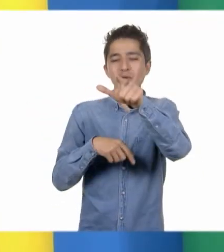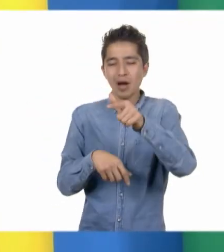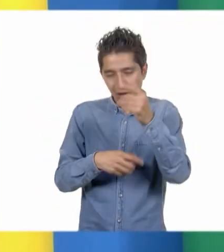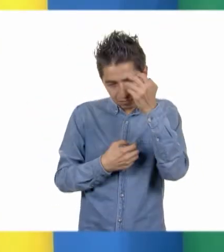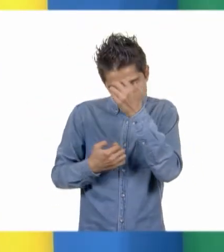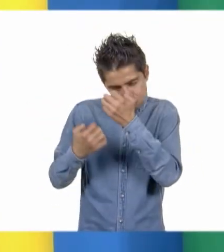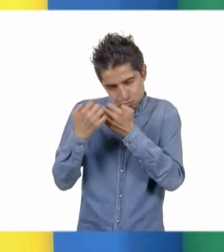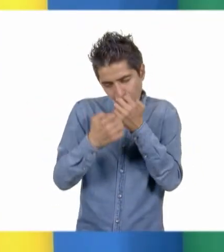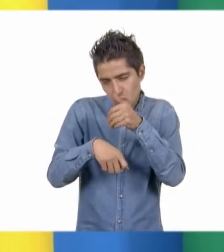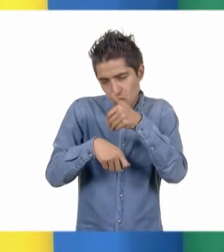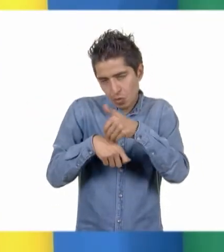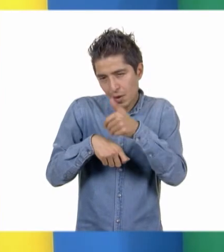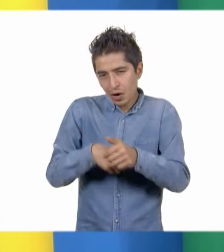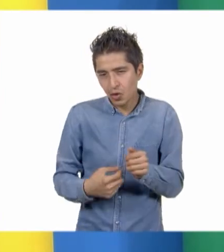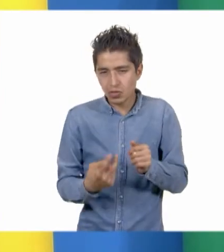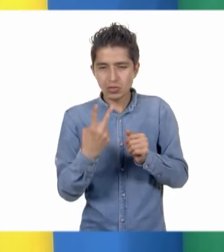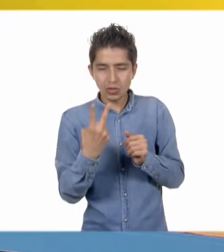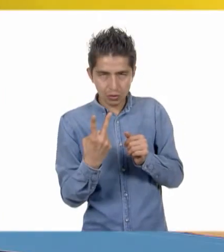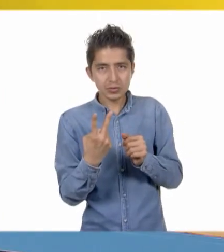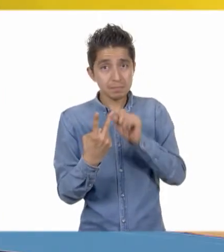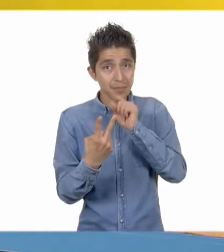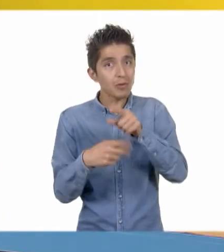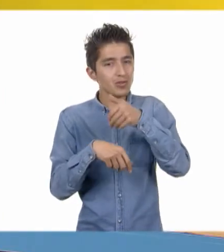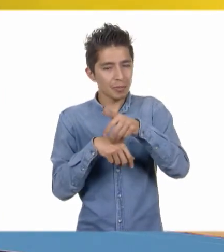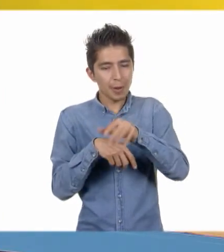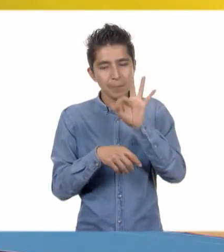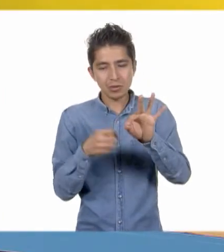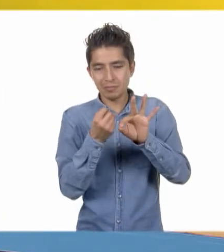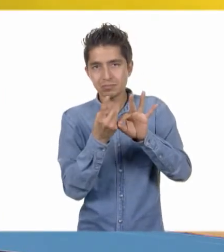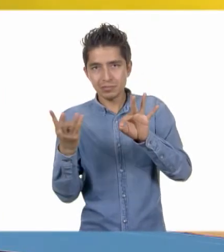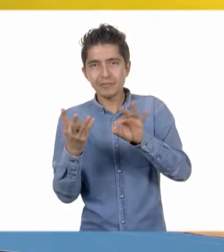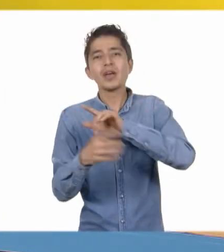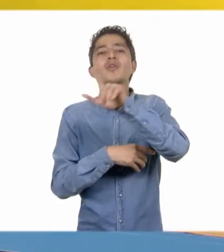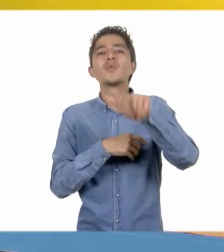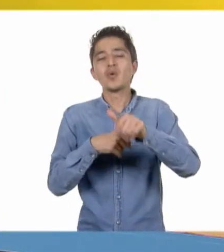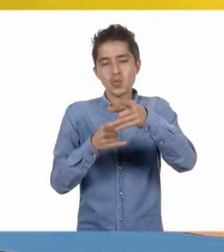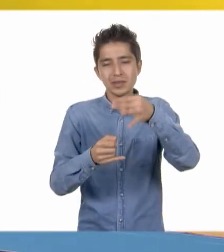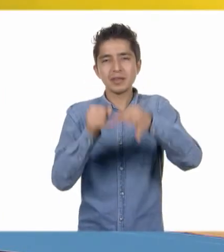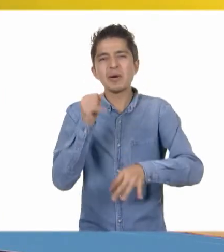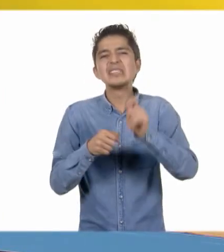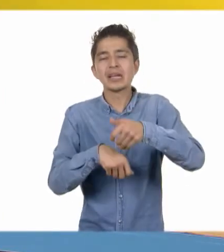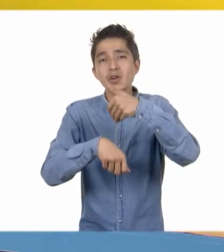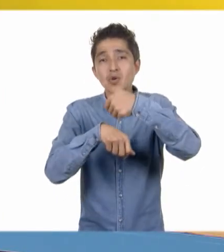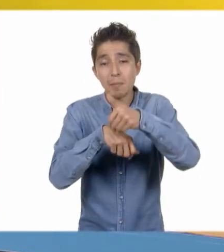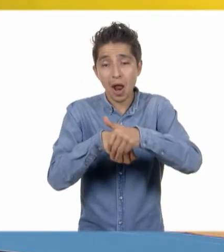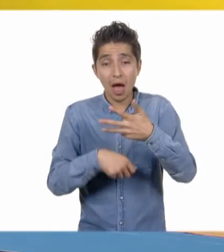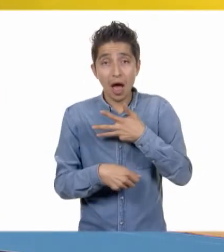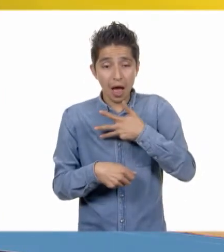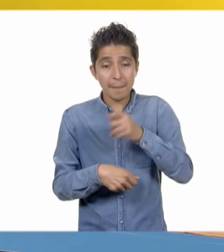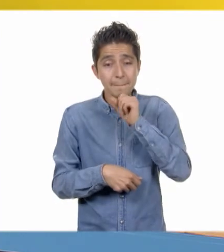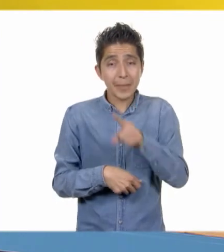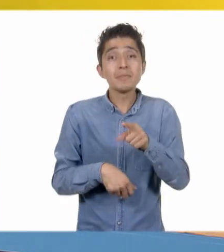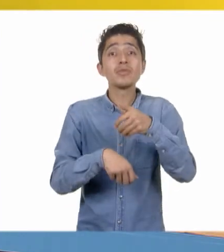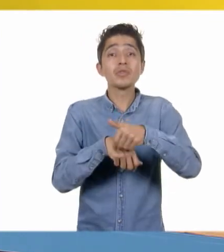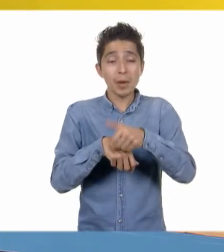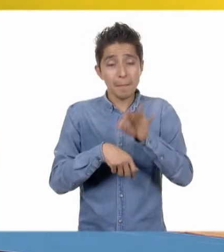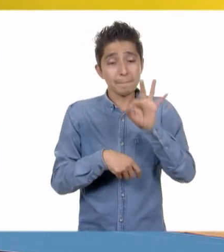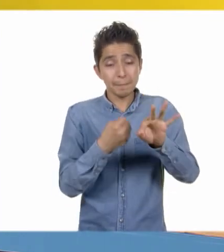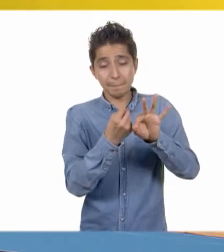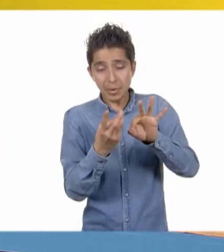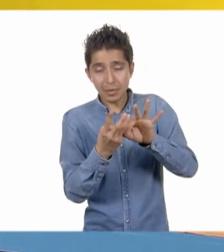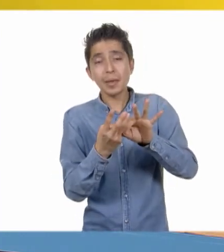había entre 2 números decimales. Y por último, analizamos los números que hay entre otros 2 números